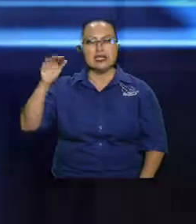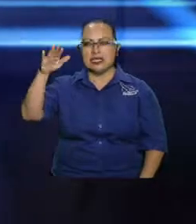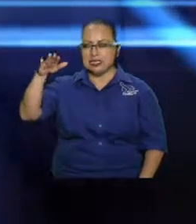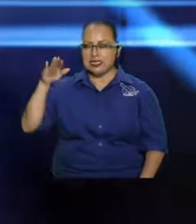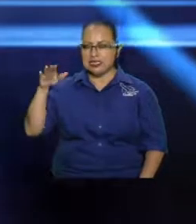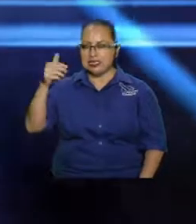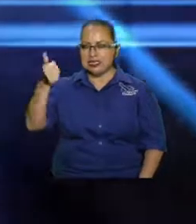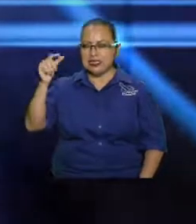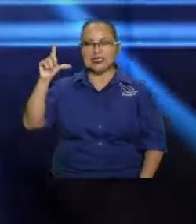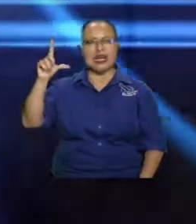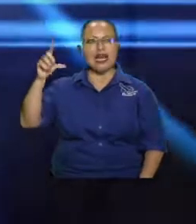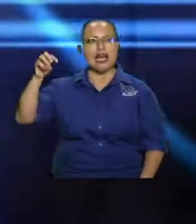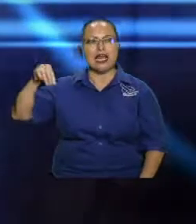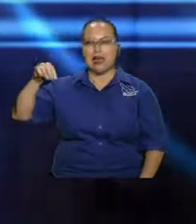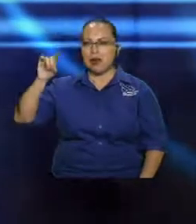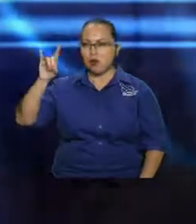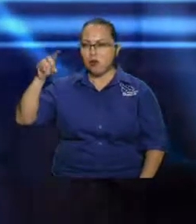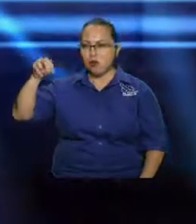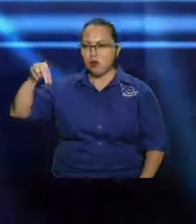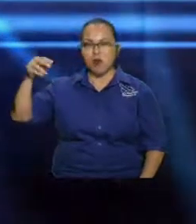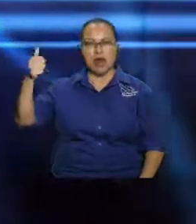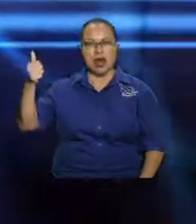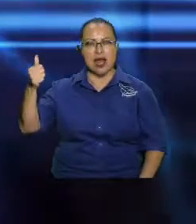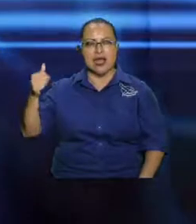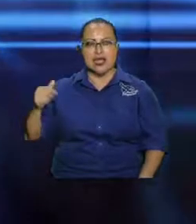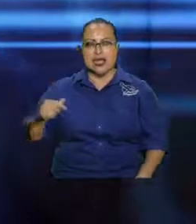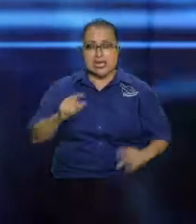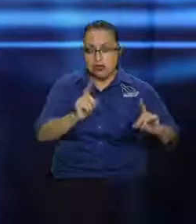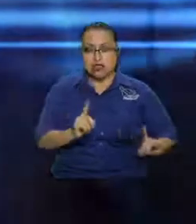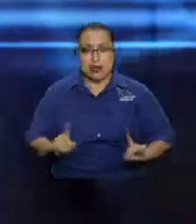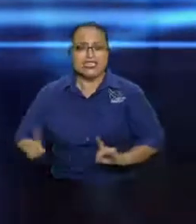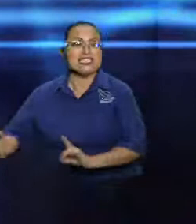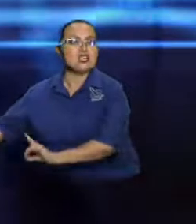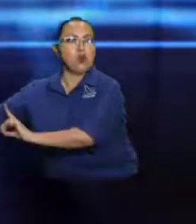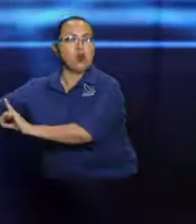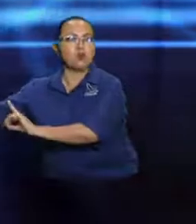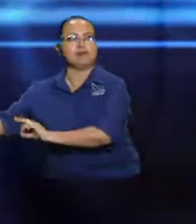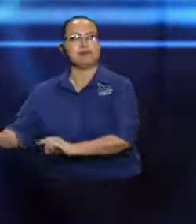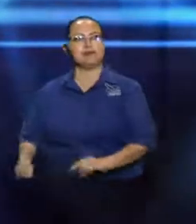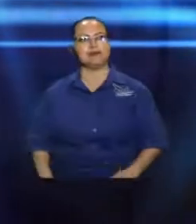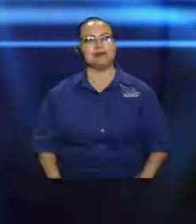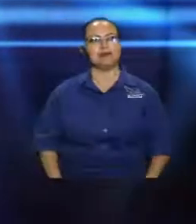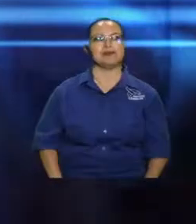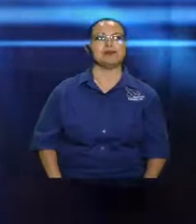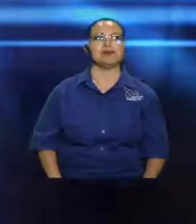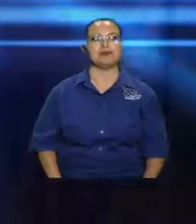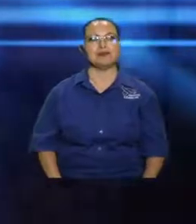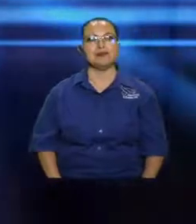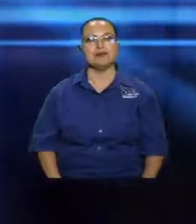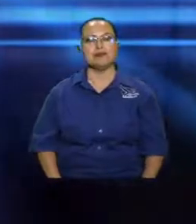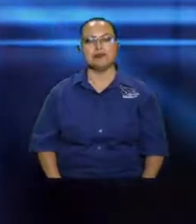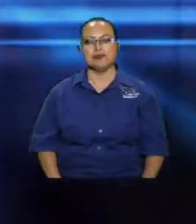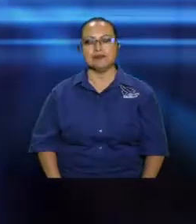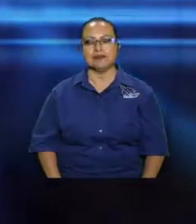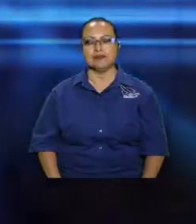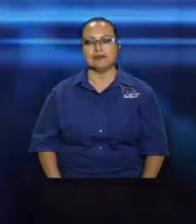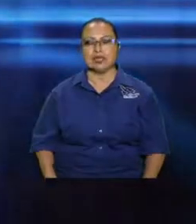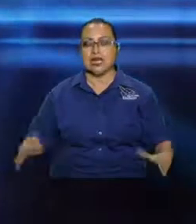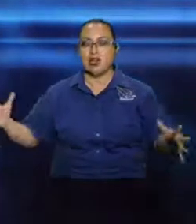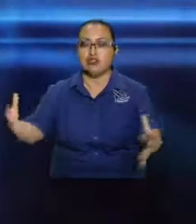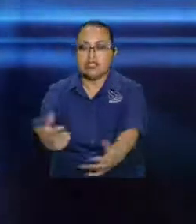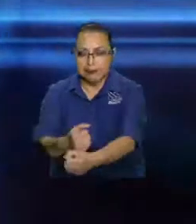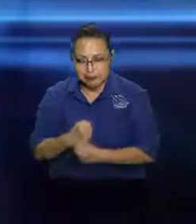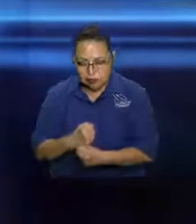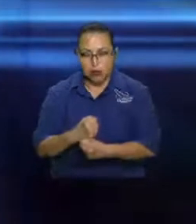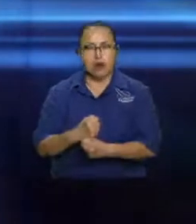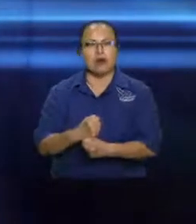y otro Salmuna. Y los persiguió. Híjole, y es una historia extraordinaria, pero no la voy a contar. Esa la puede leer